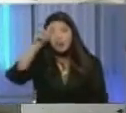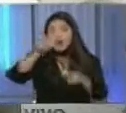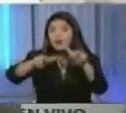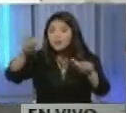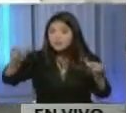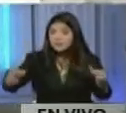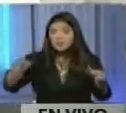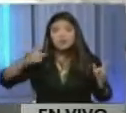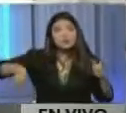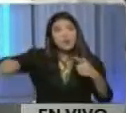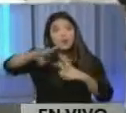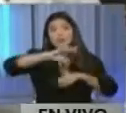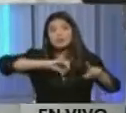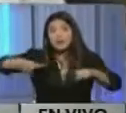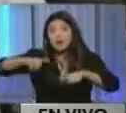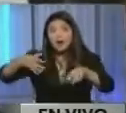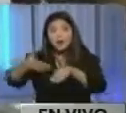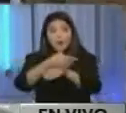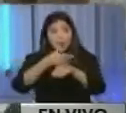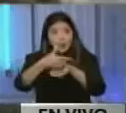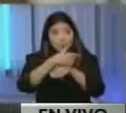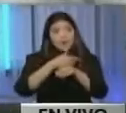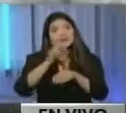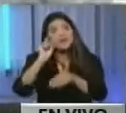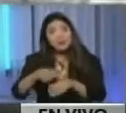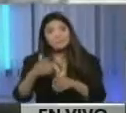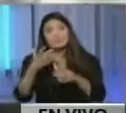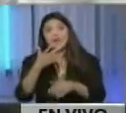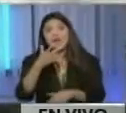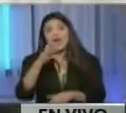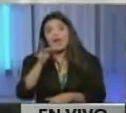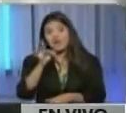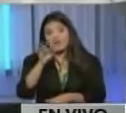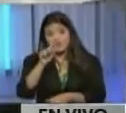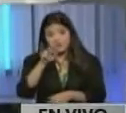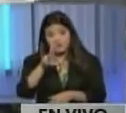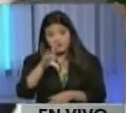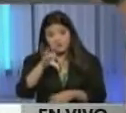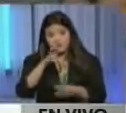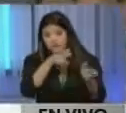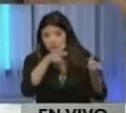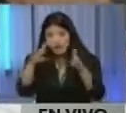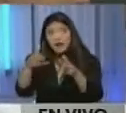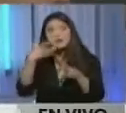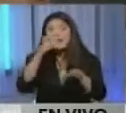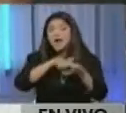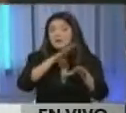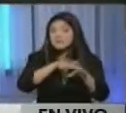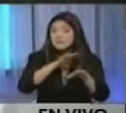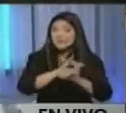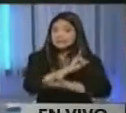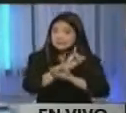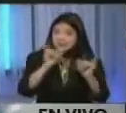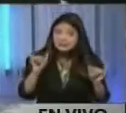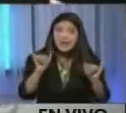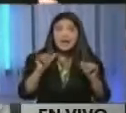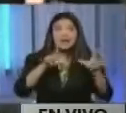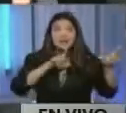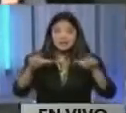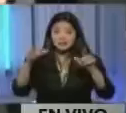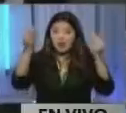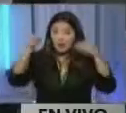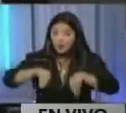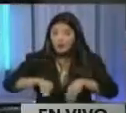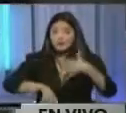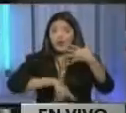y las delegadas, tanto del gobierno nacional como de las FARC-EP, comunican al país que han llegado a un acuerdo en el